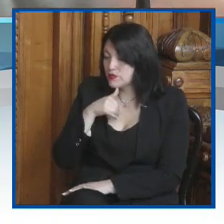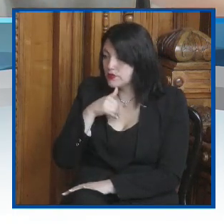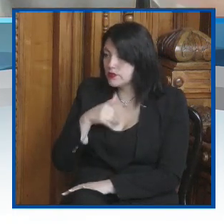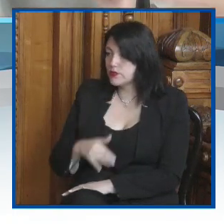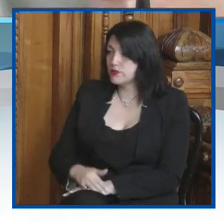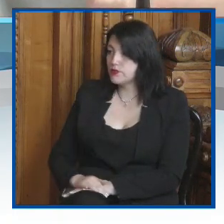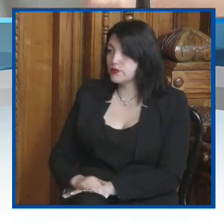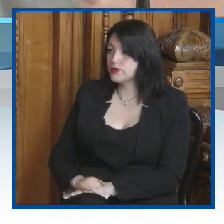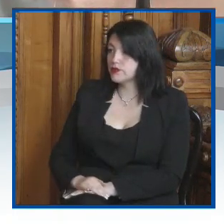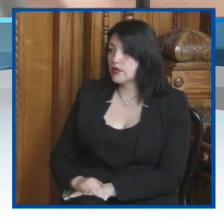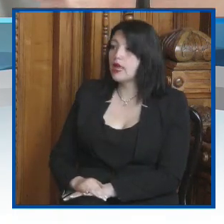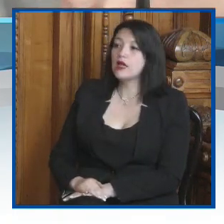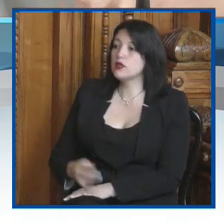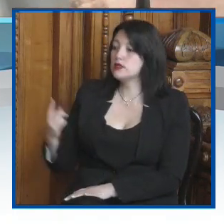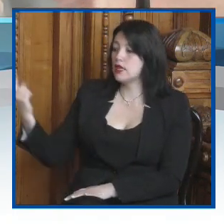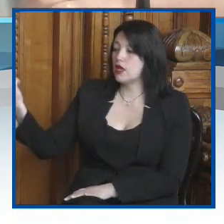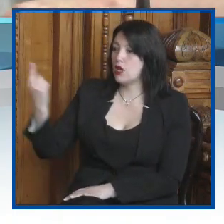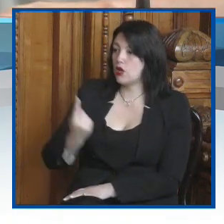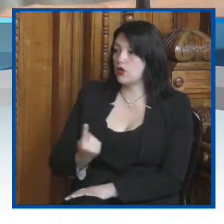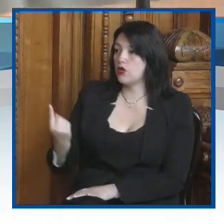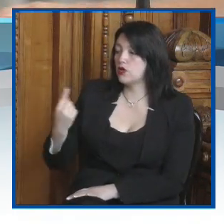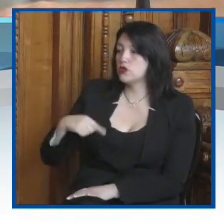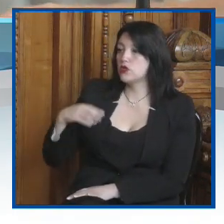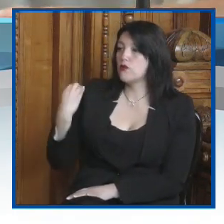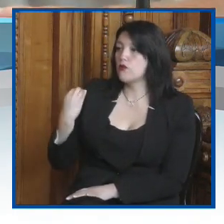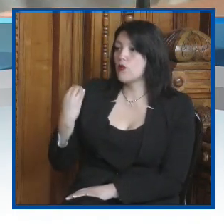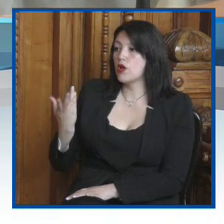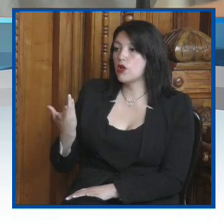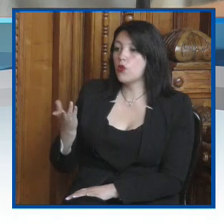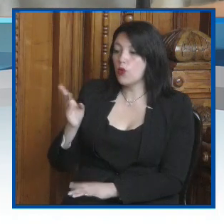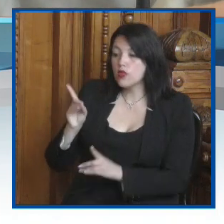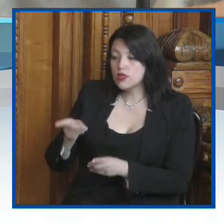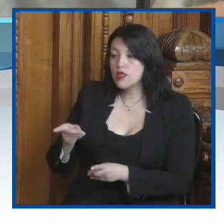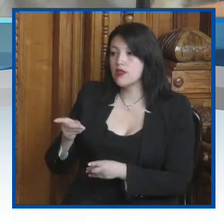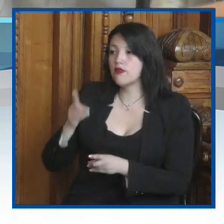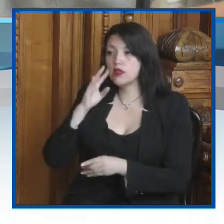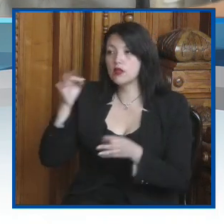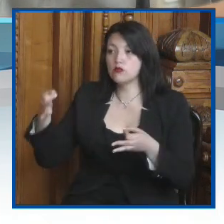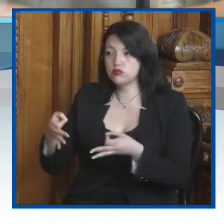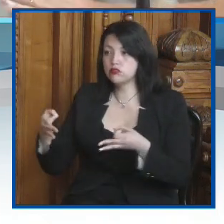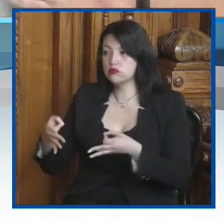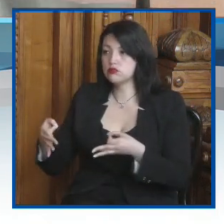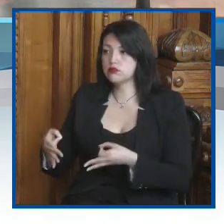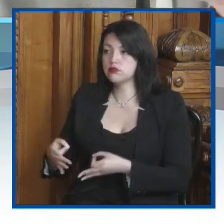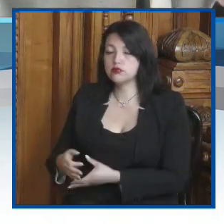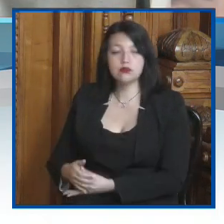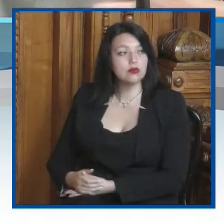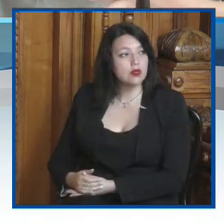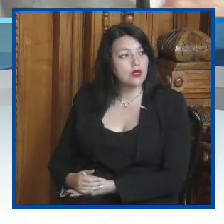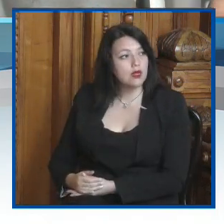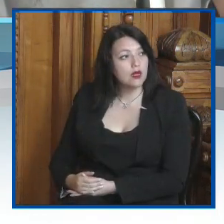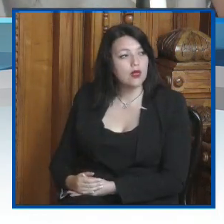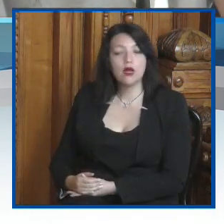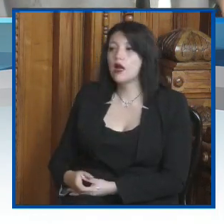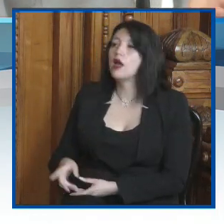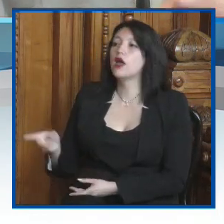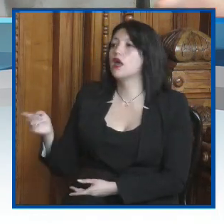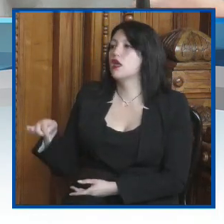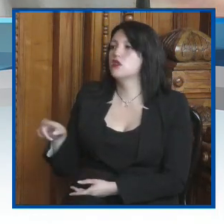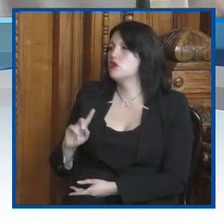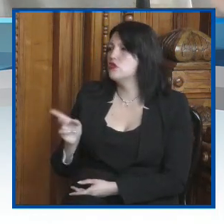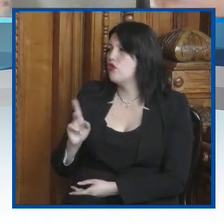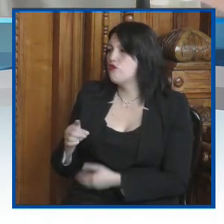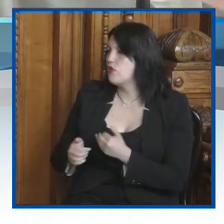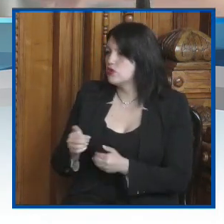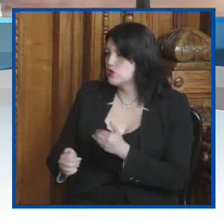Entonces, el chico de la mesa de entrada o la chica de la mesa de entrada le decía, bueno, mire, anote, usted tiene que, y le iba dictando. Entonces dijimos, chicos, esto no funciona.